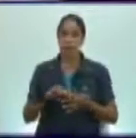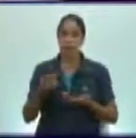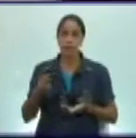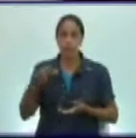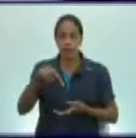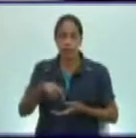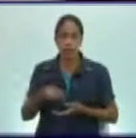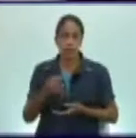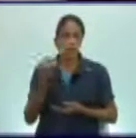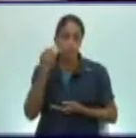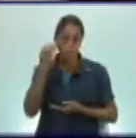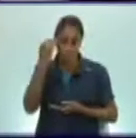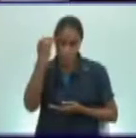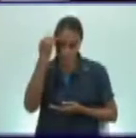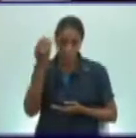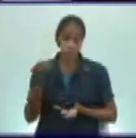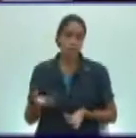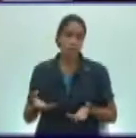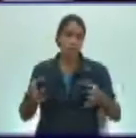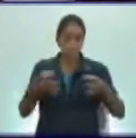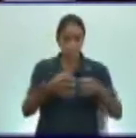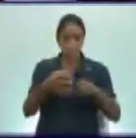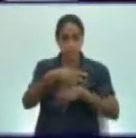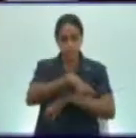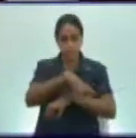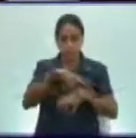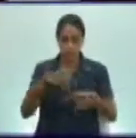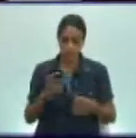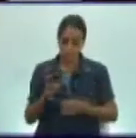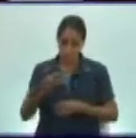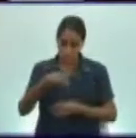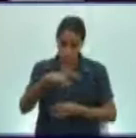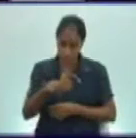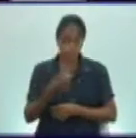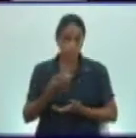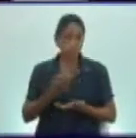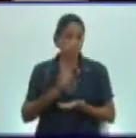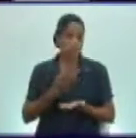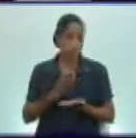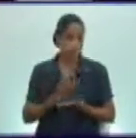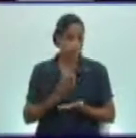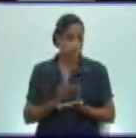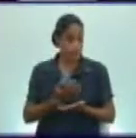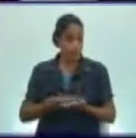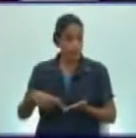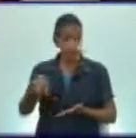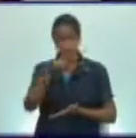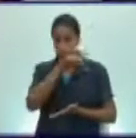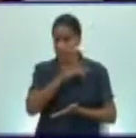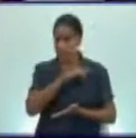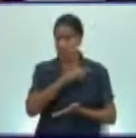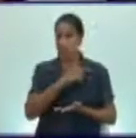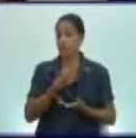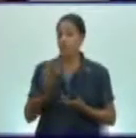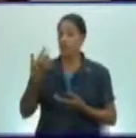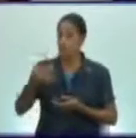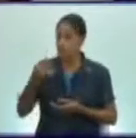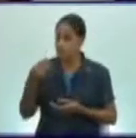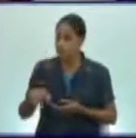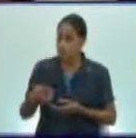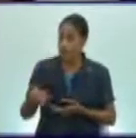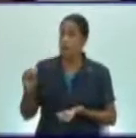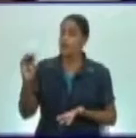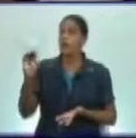el conocimiento del reino animal. En la clase anterior estuvimos proponiendo una serie de ejercicios y